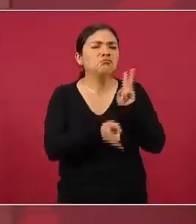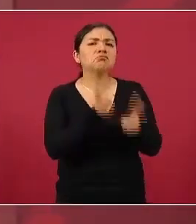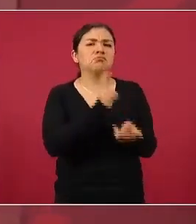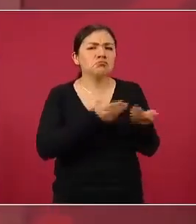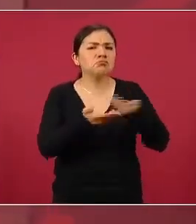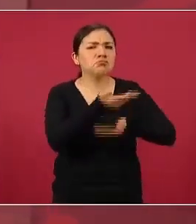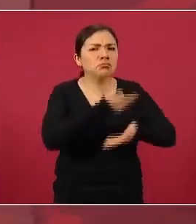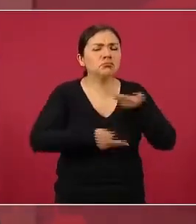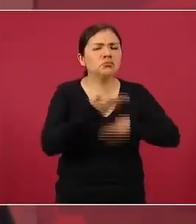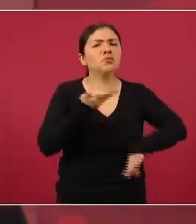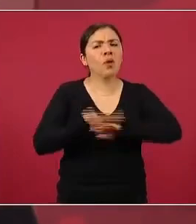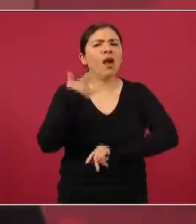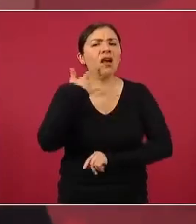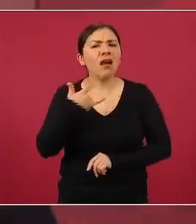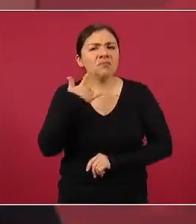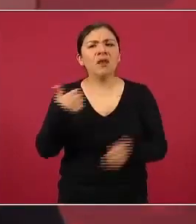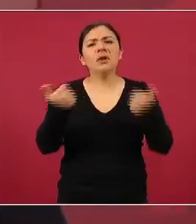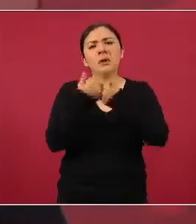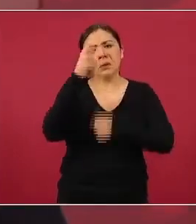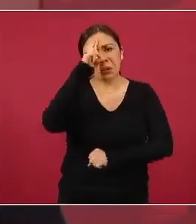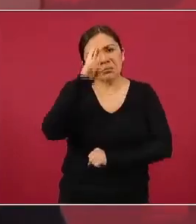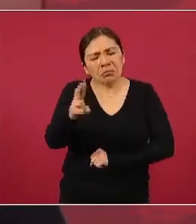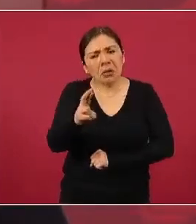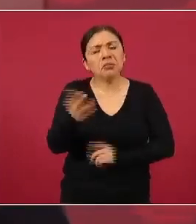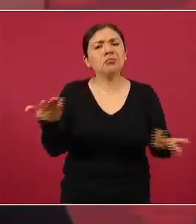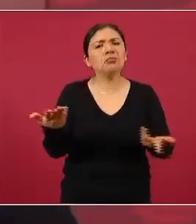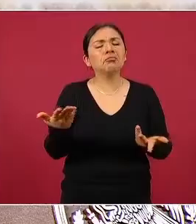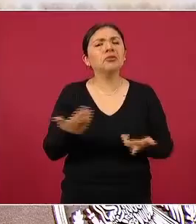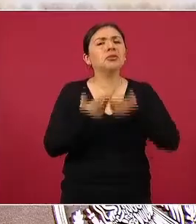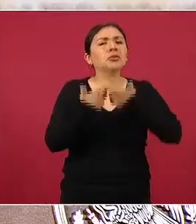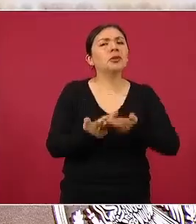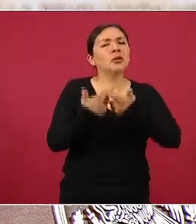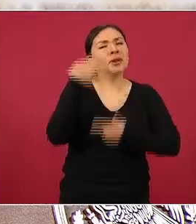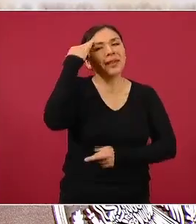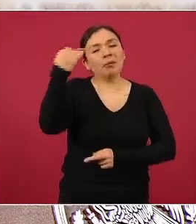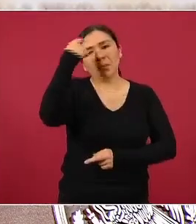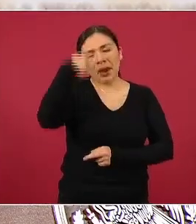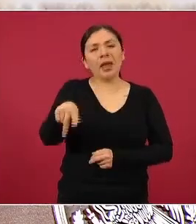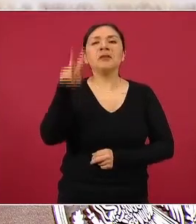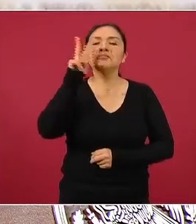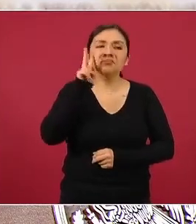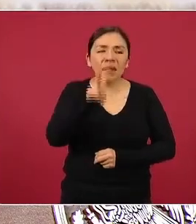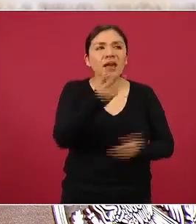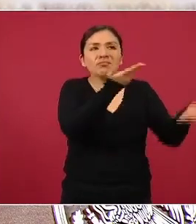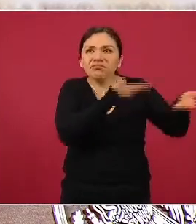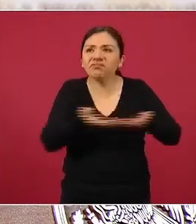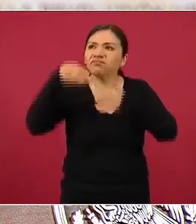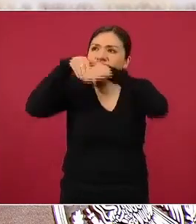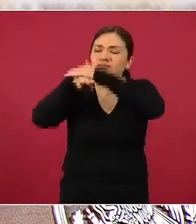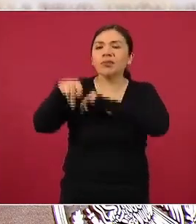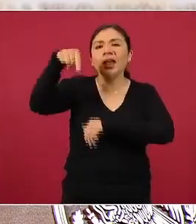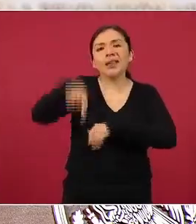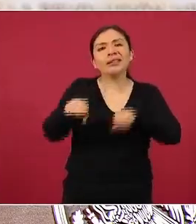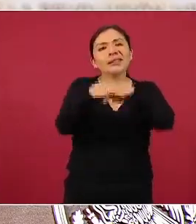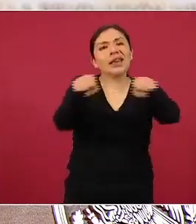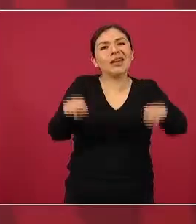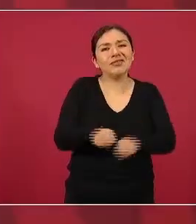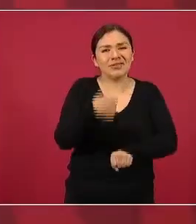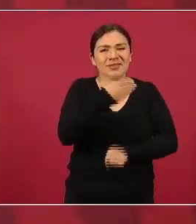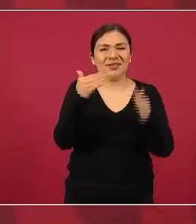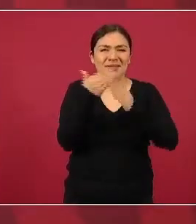para pues mostrarle el Palacio Nacional, los salones del Palacio Nacional,